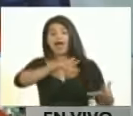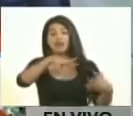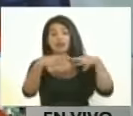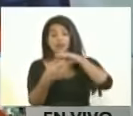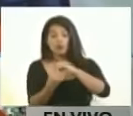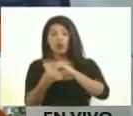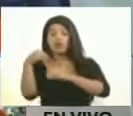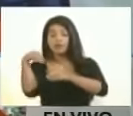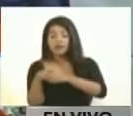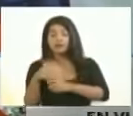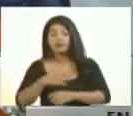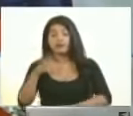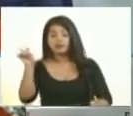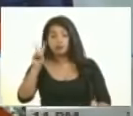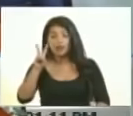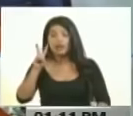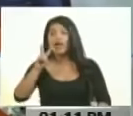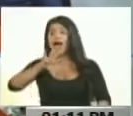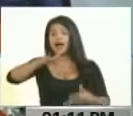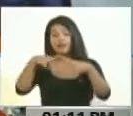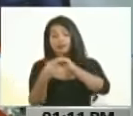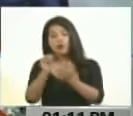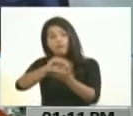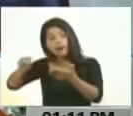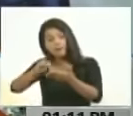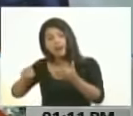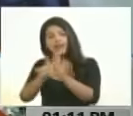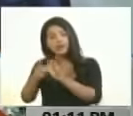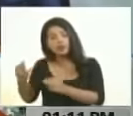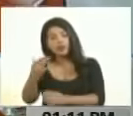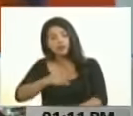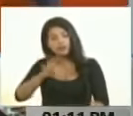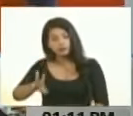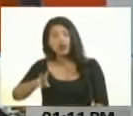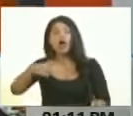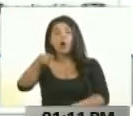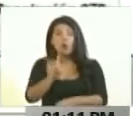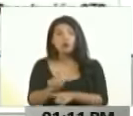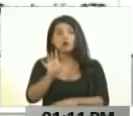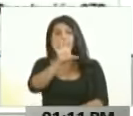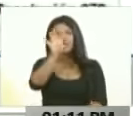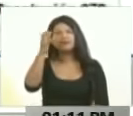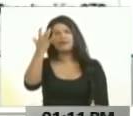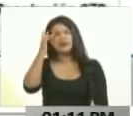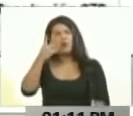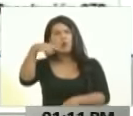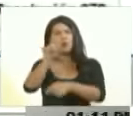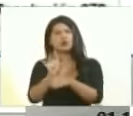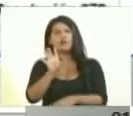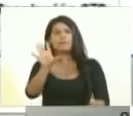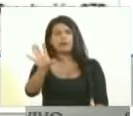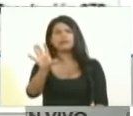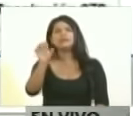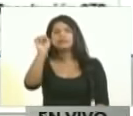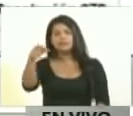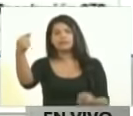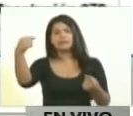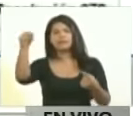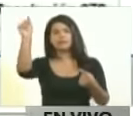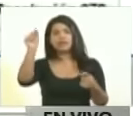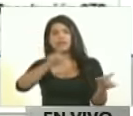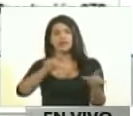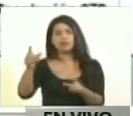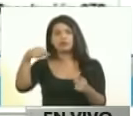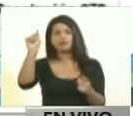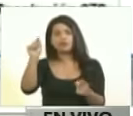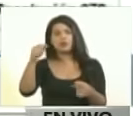derechos humanos, su Estado de Derecho Democrático de Derechos Humanos, el único país, ahí está creo, el único país que lo ha